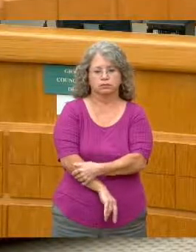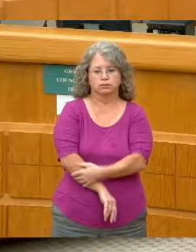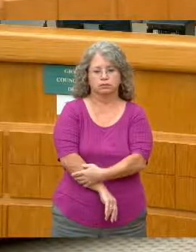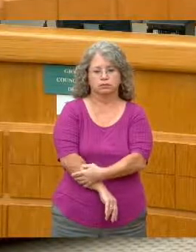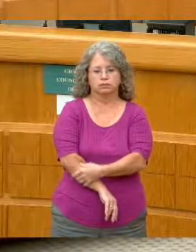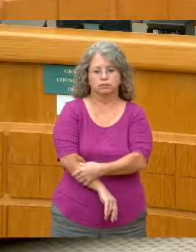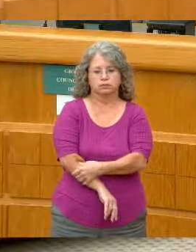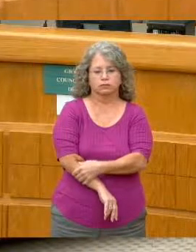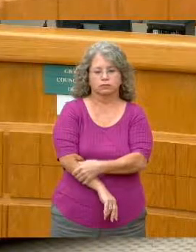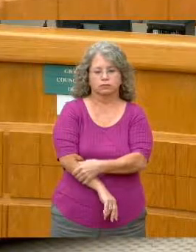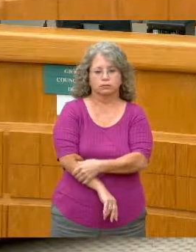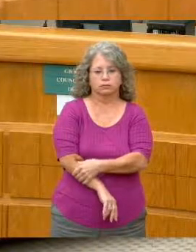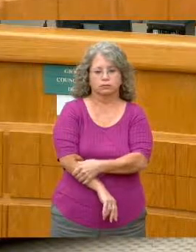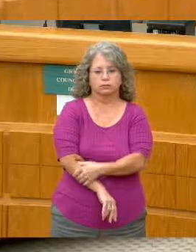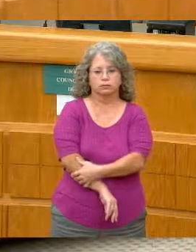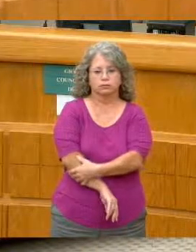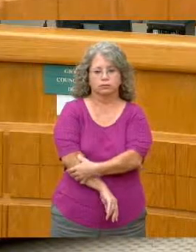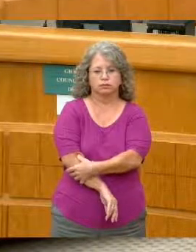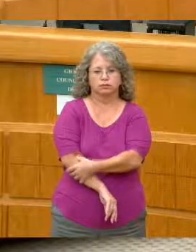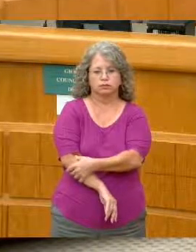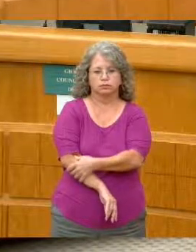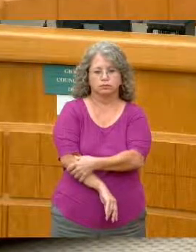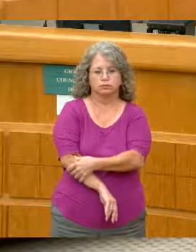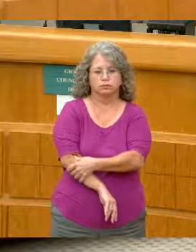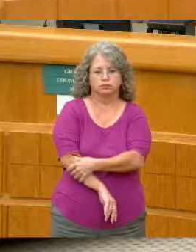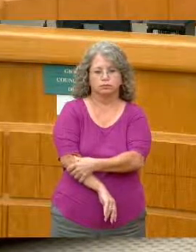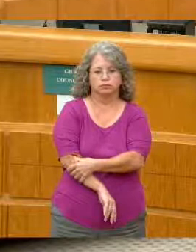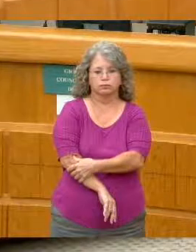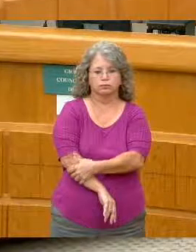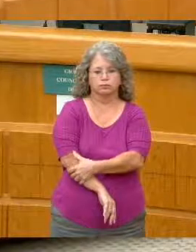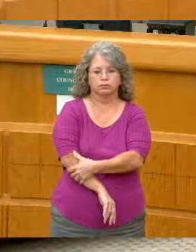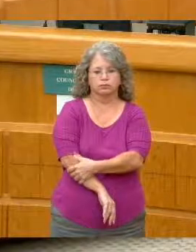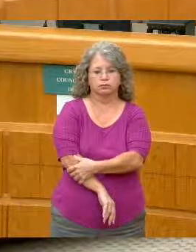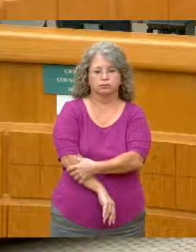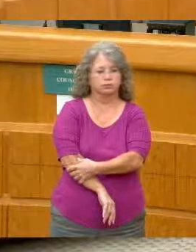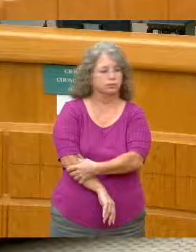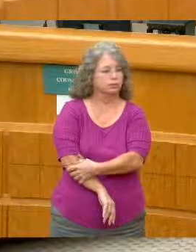de detención, el promedio de casos es de 116 diarios.